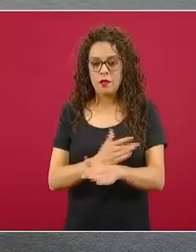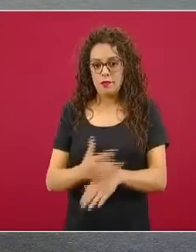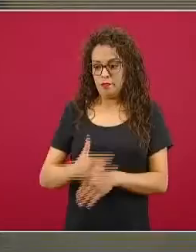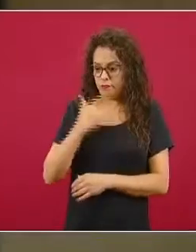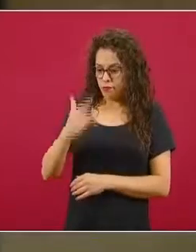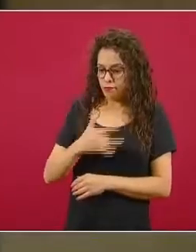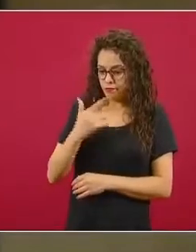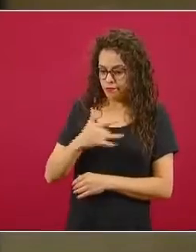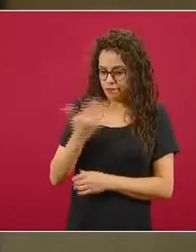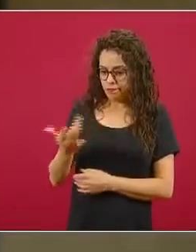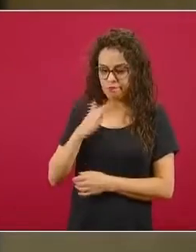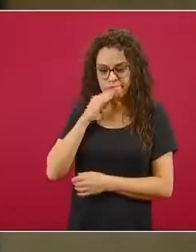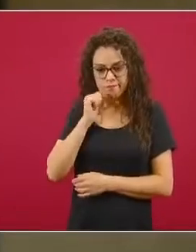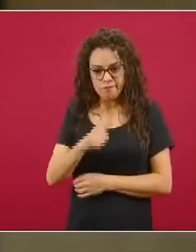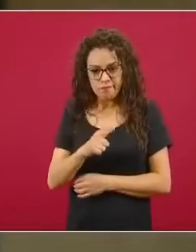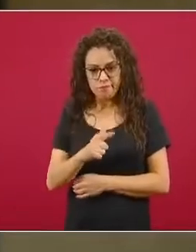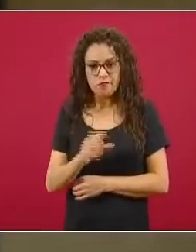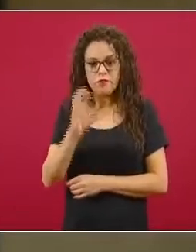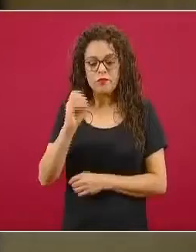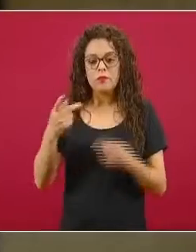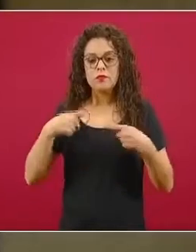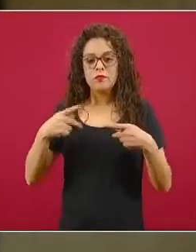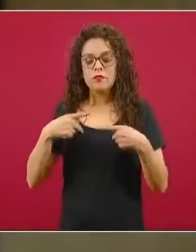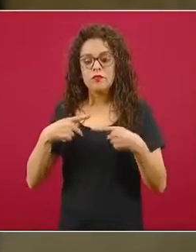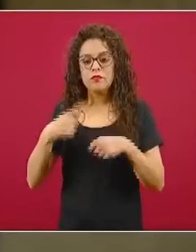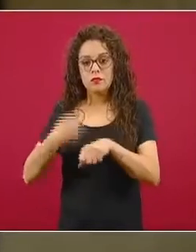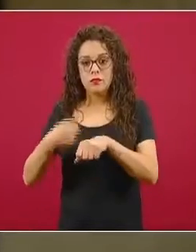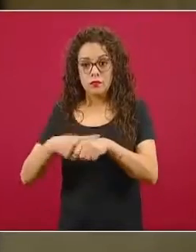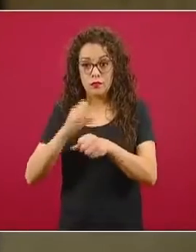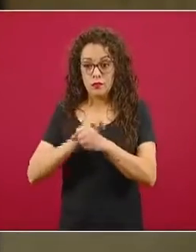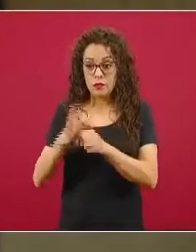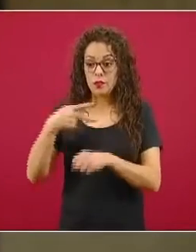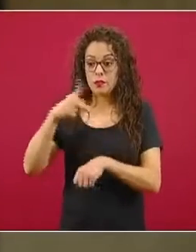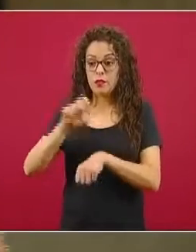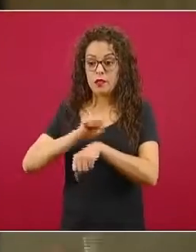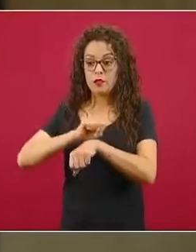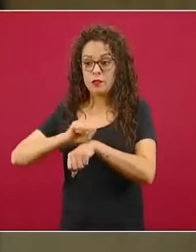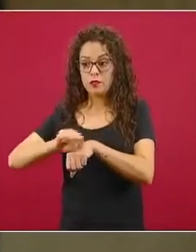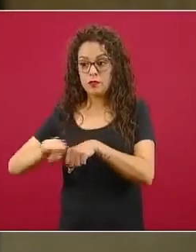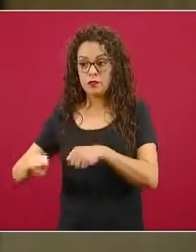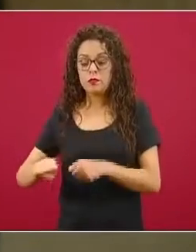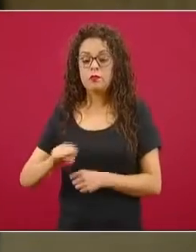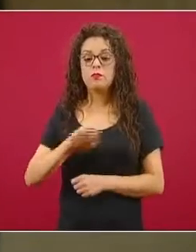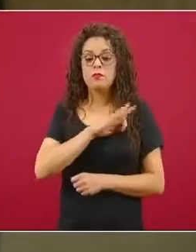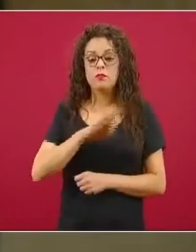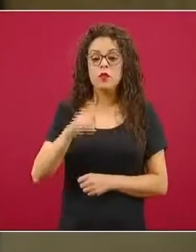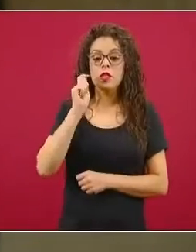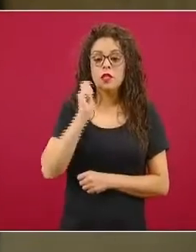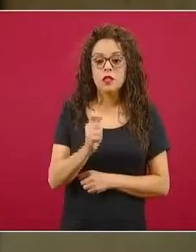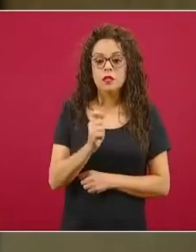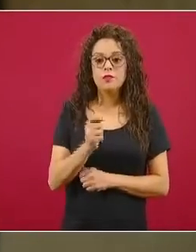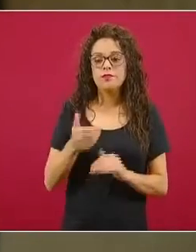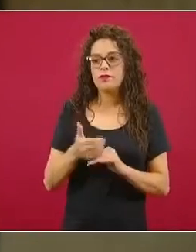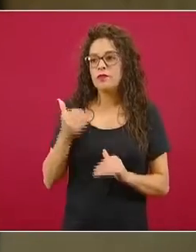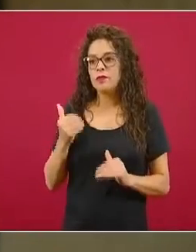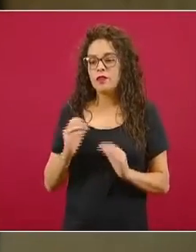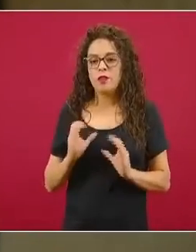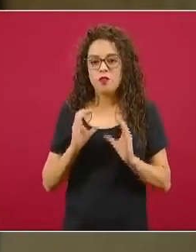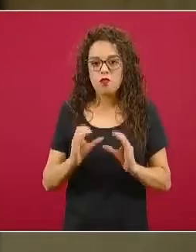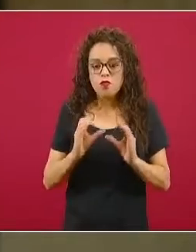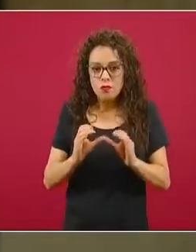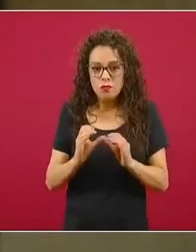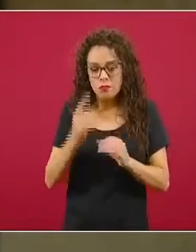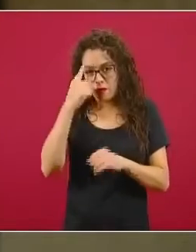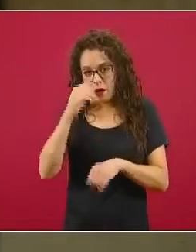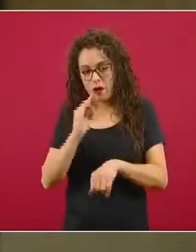se enferma de COVID y que tiene como una enfermedad más leve puede tomar como algún tipo de precauciones, ¿no?